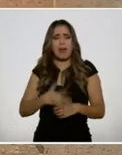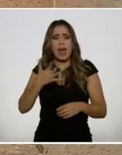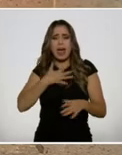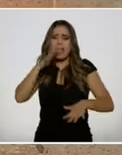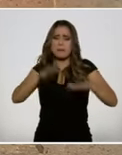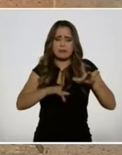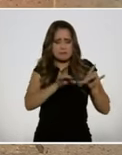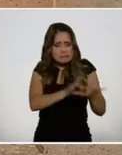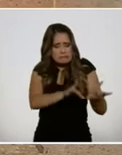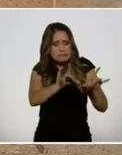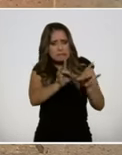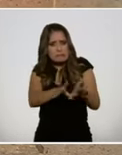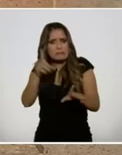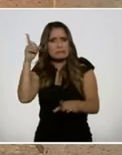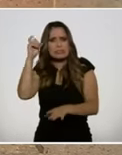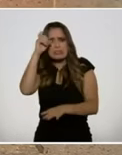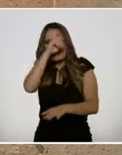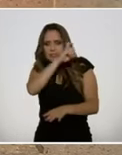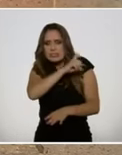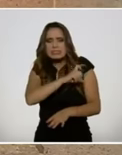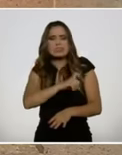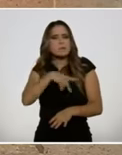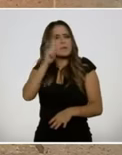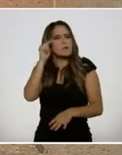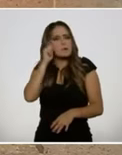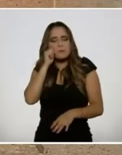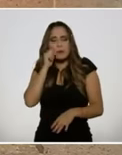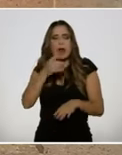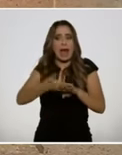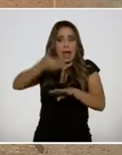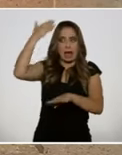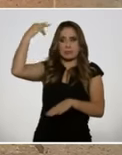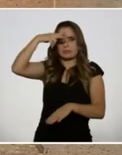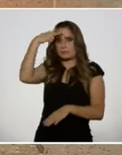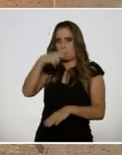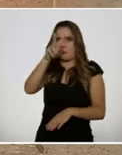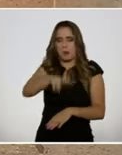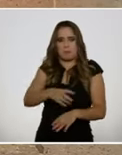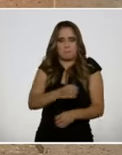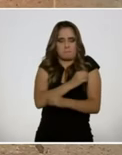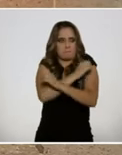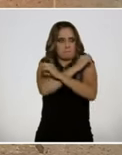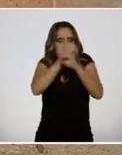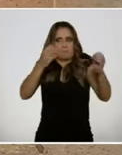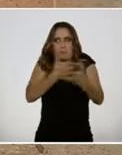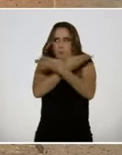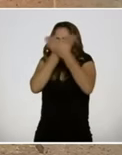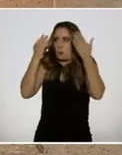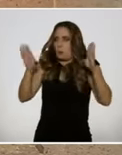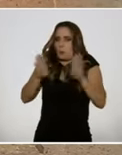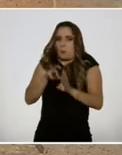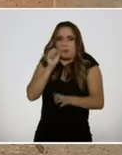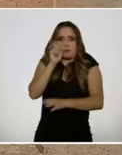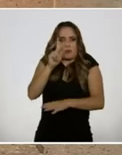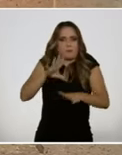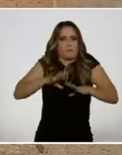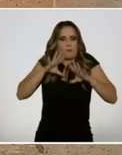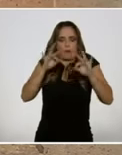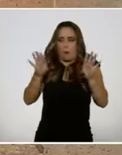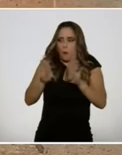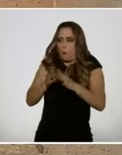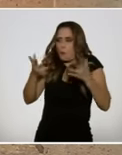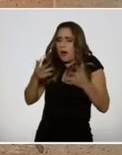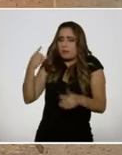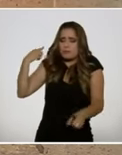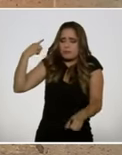muy distintas. Ya no somos aquel México casi analfabeta. Efectivamente, hemos mejorado la situación de lo que es